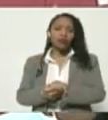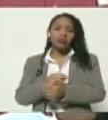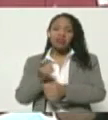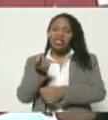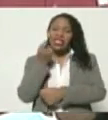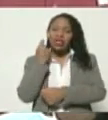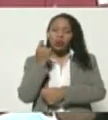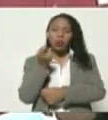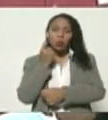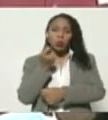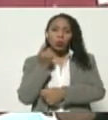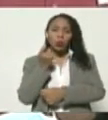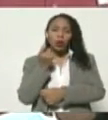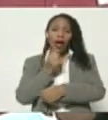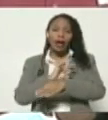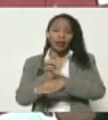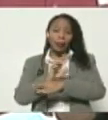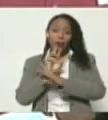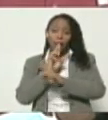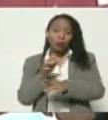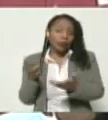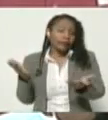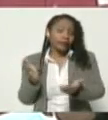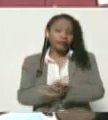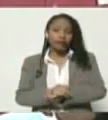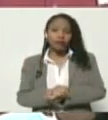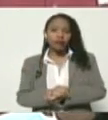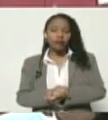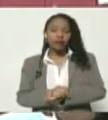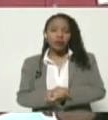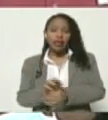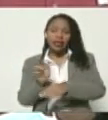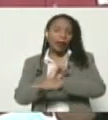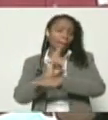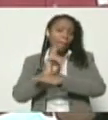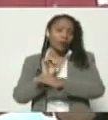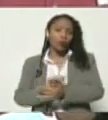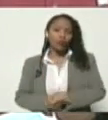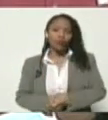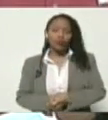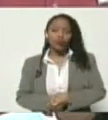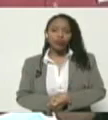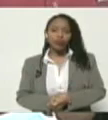ninguno. Es rápida la respuesta. Es rápido.